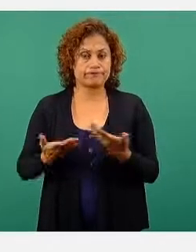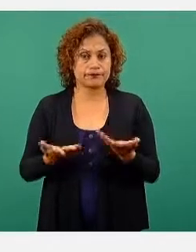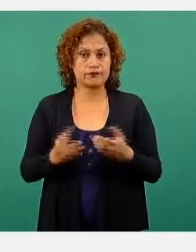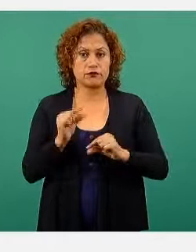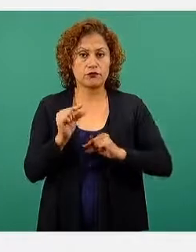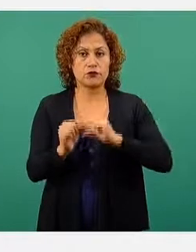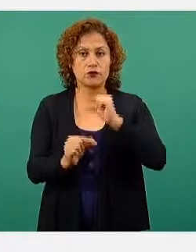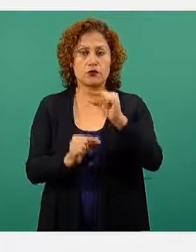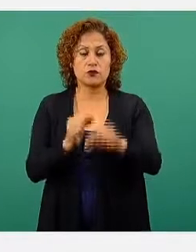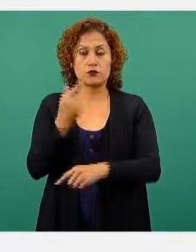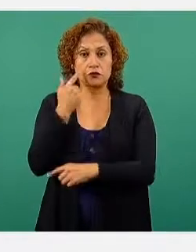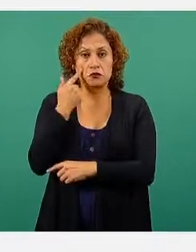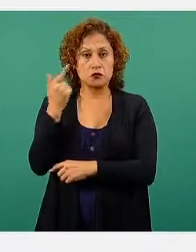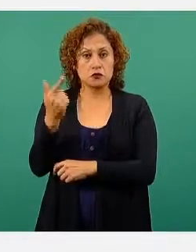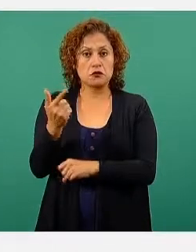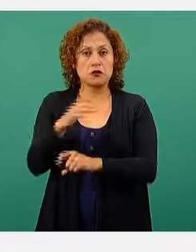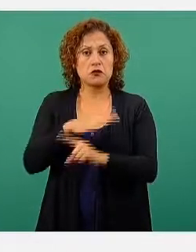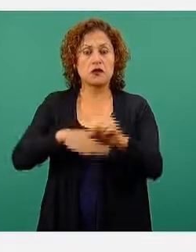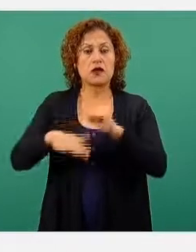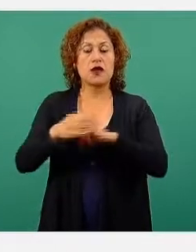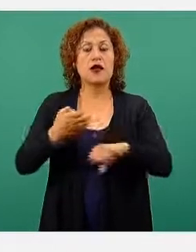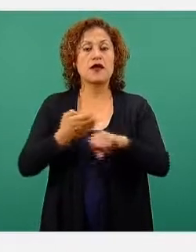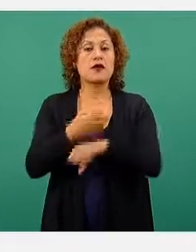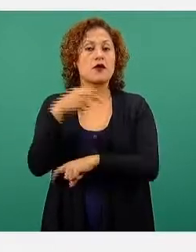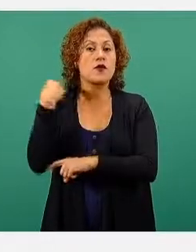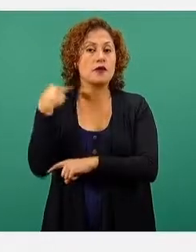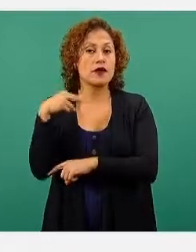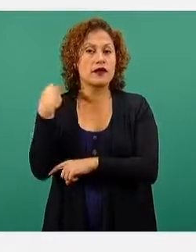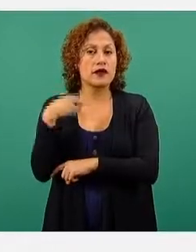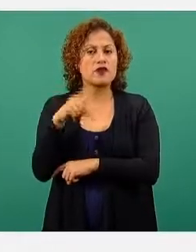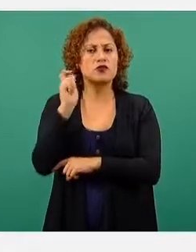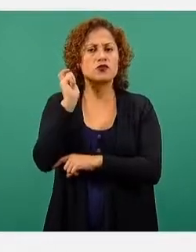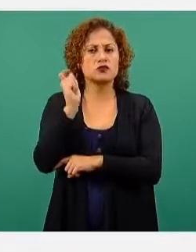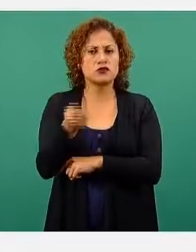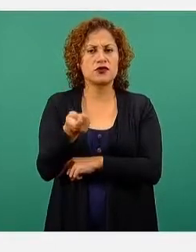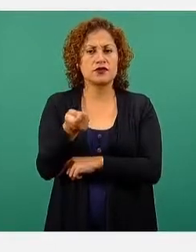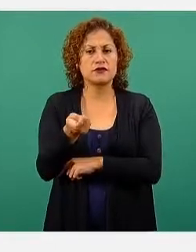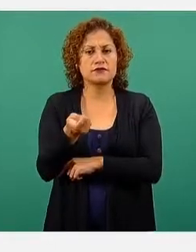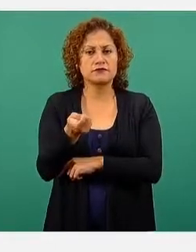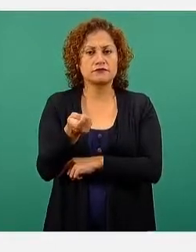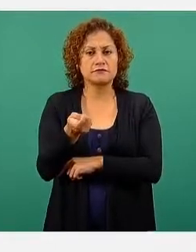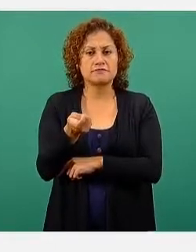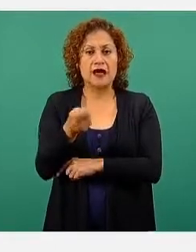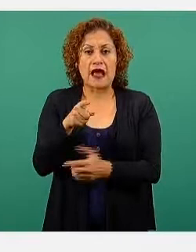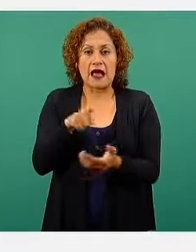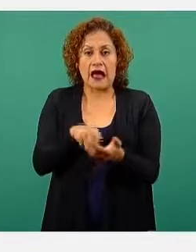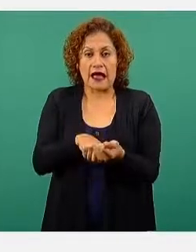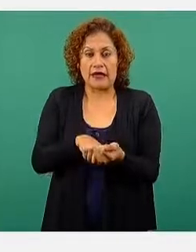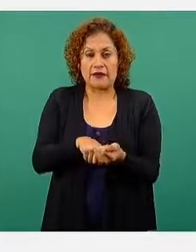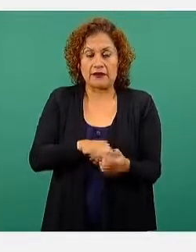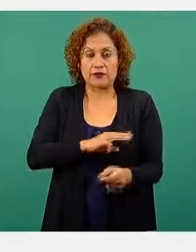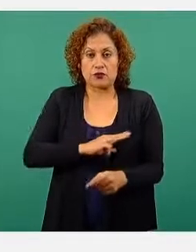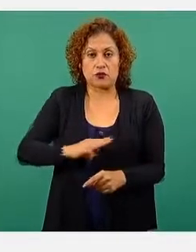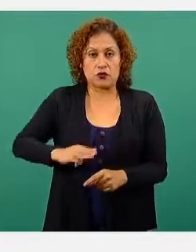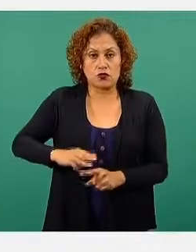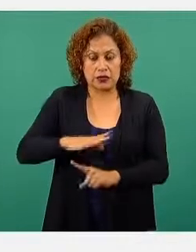Tiene un matiz veracruzano la interpretación del semáforo local, como